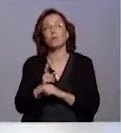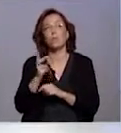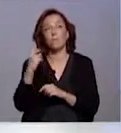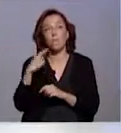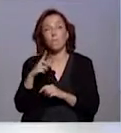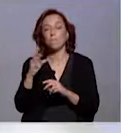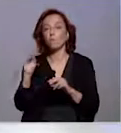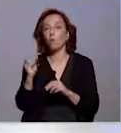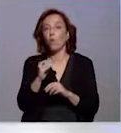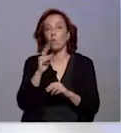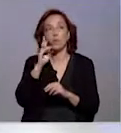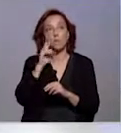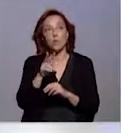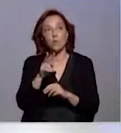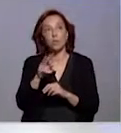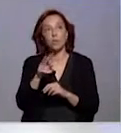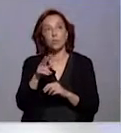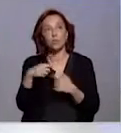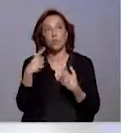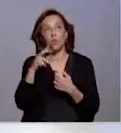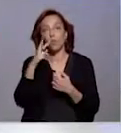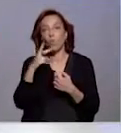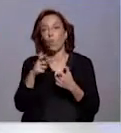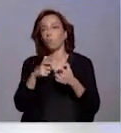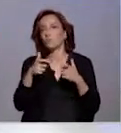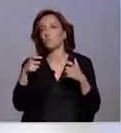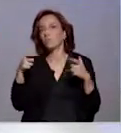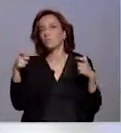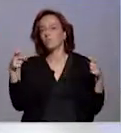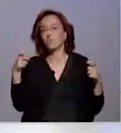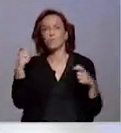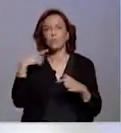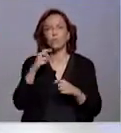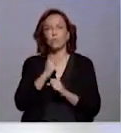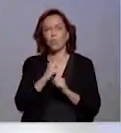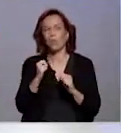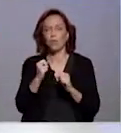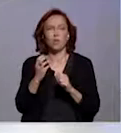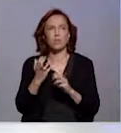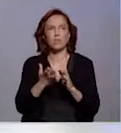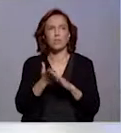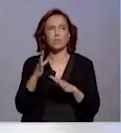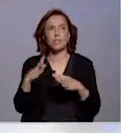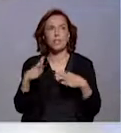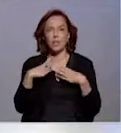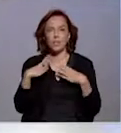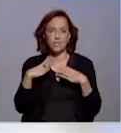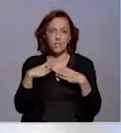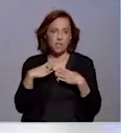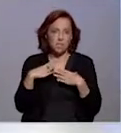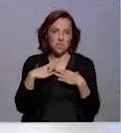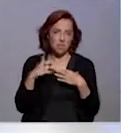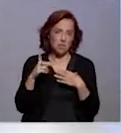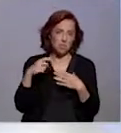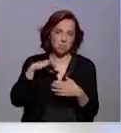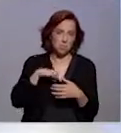muchos de los jóvenes de hoy vieron que estábamos en uruguay que crecía y que igual podría decirte de licencia en una licencia